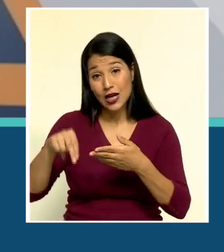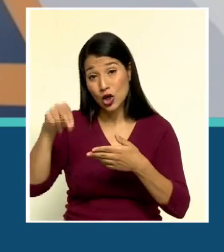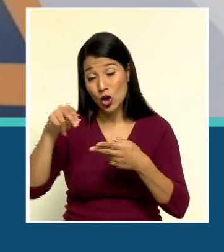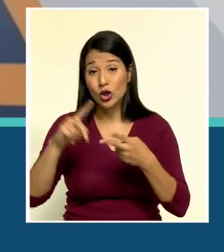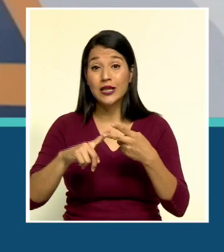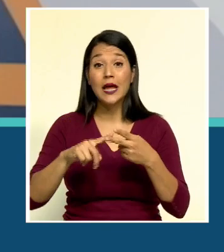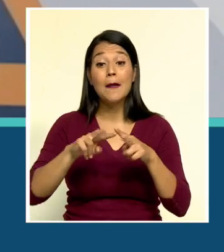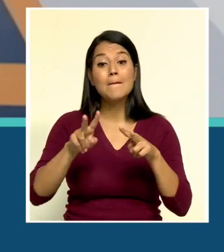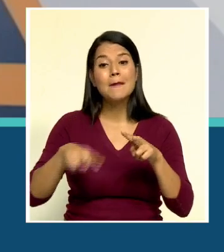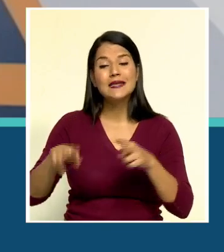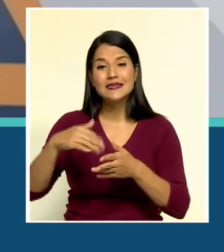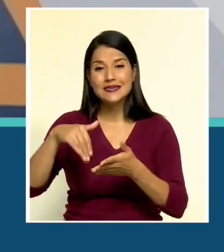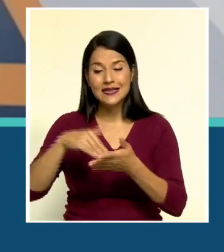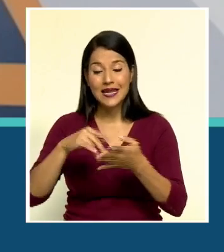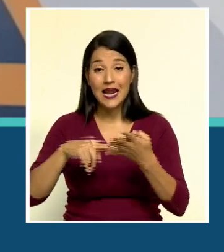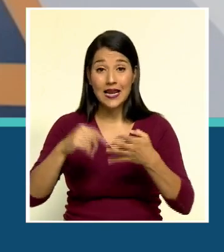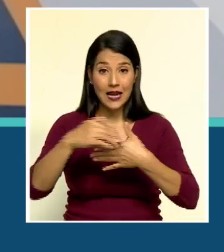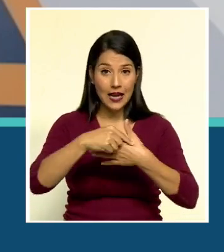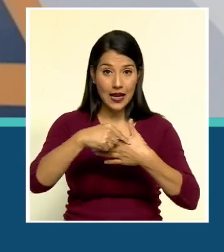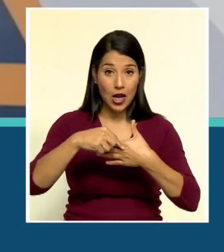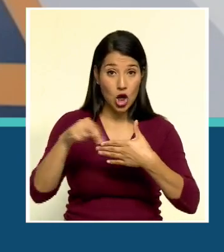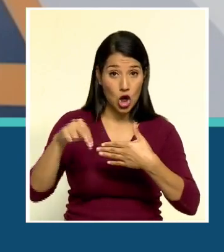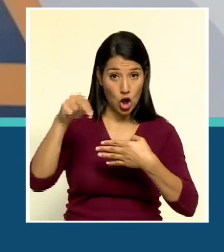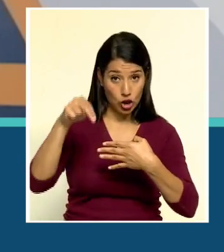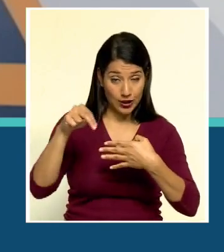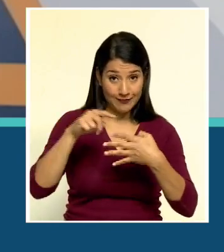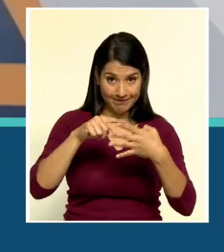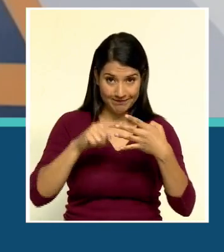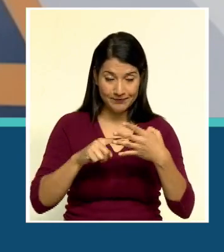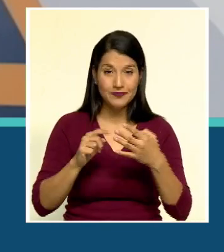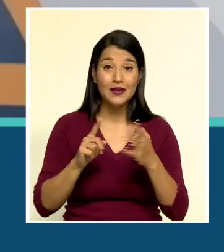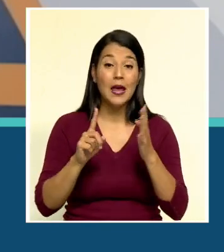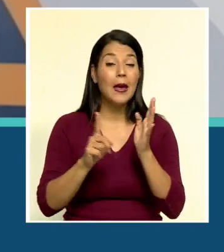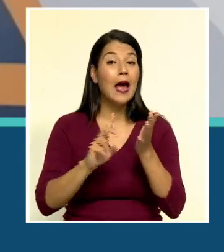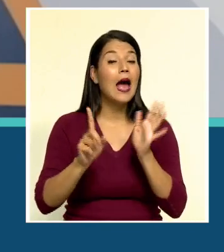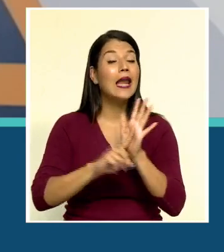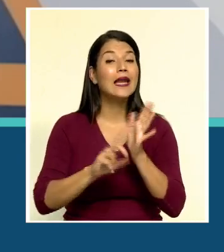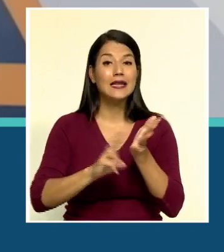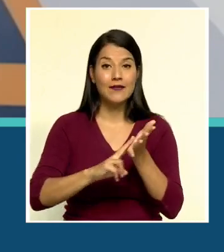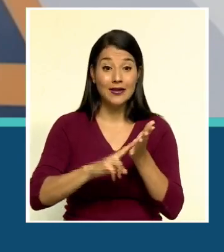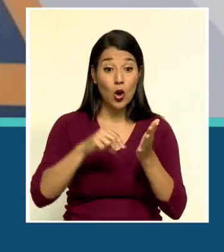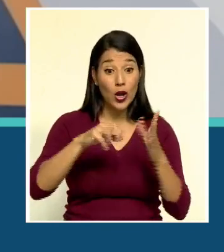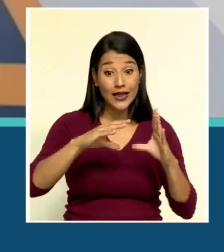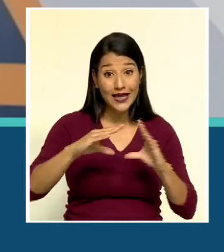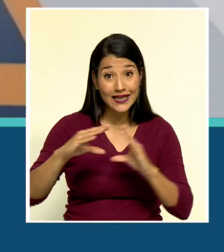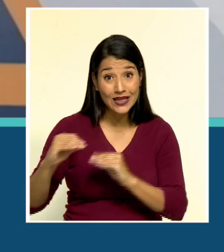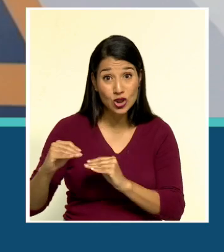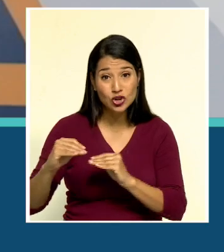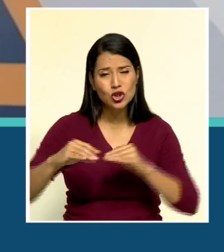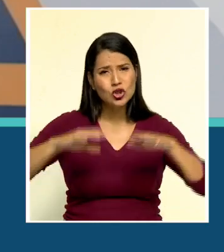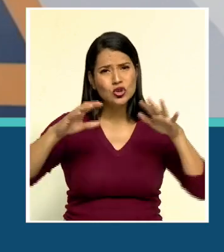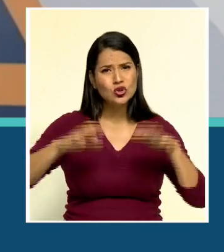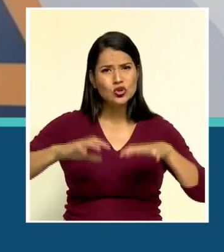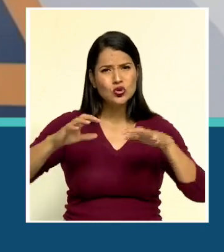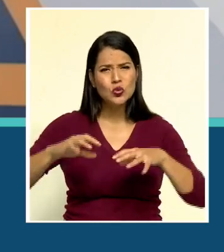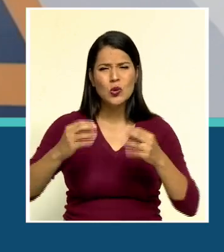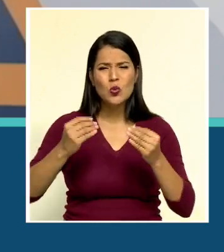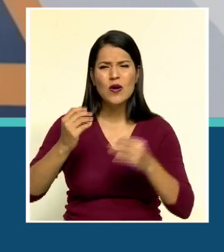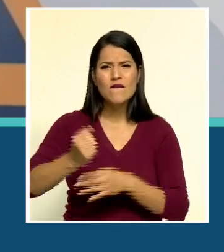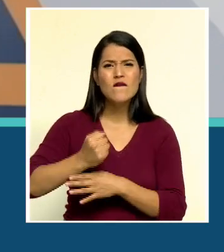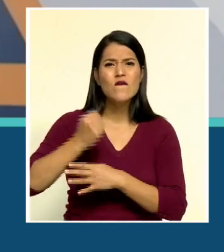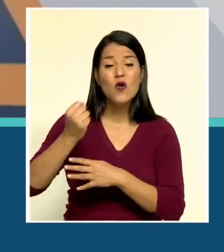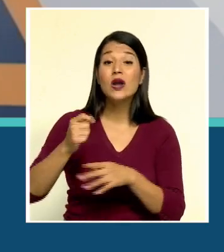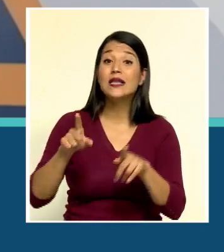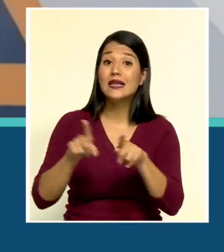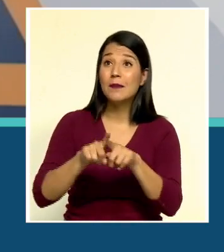de nuestro país y la zona norte del país. Hemos tenido durante la tarde y noche del día de hoy lluvias bastante intensas con